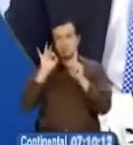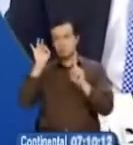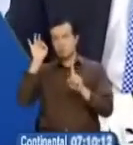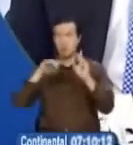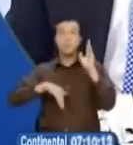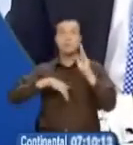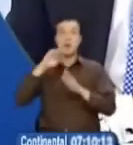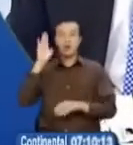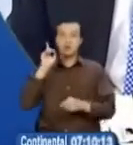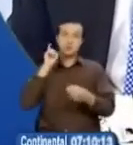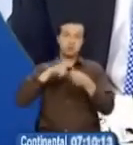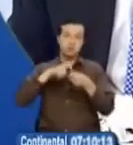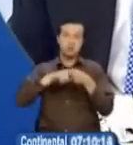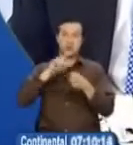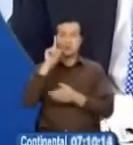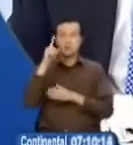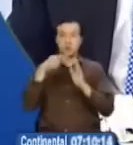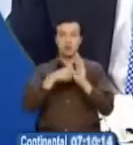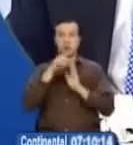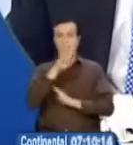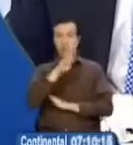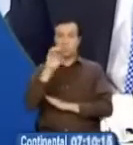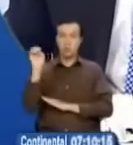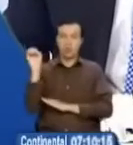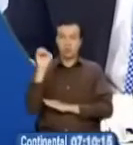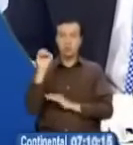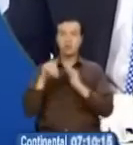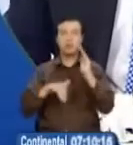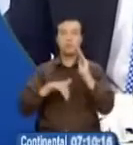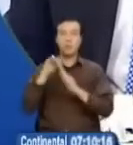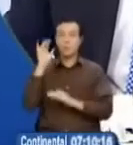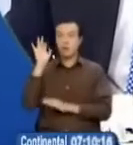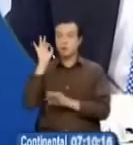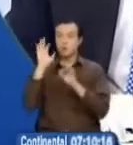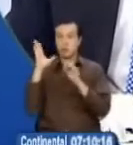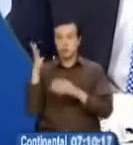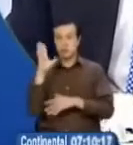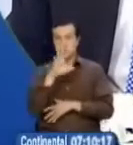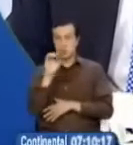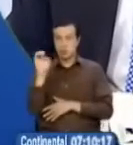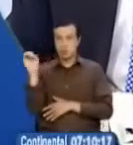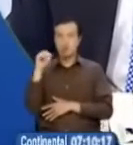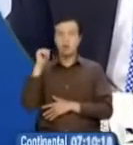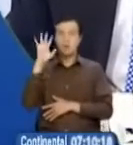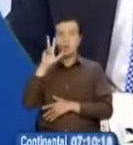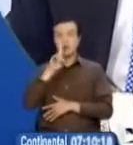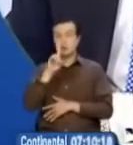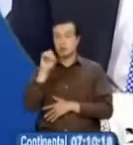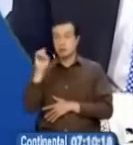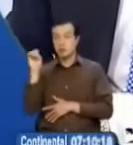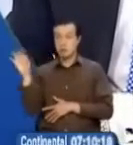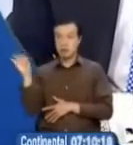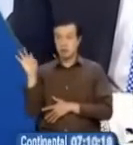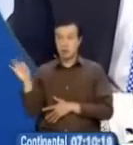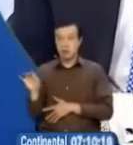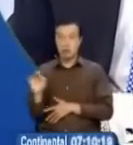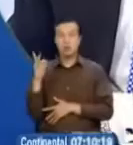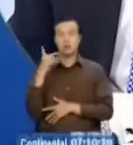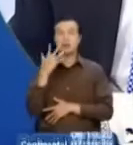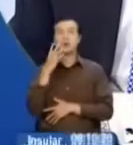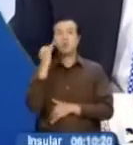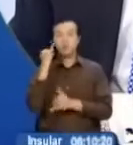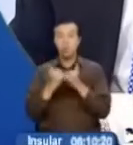que más inscribieron de los 1.400 casos, entre los que más quedaron de los 500, entre los que más quedaron de los 100, entre los que más quedaron